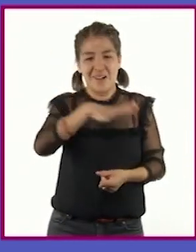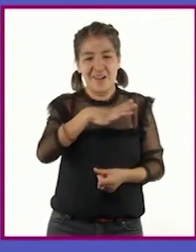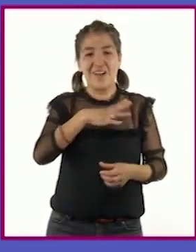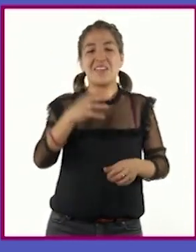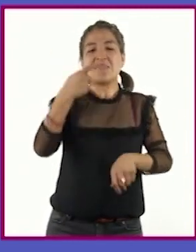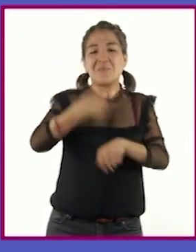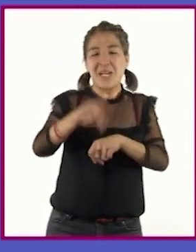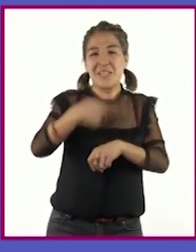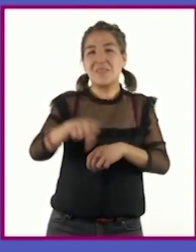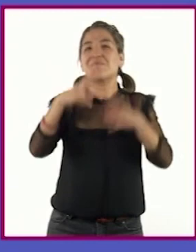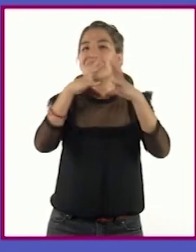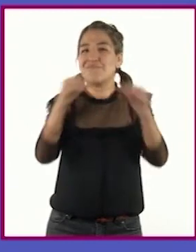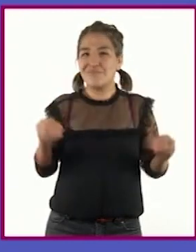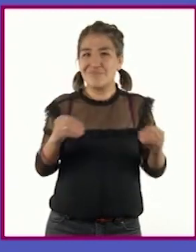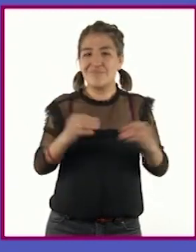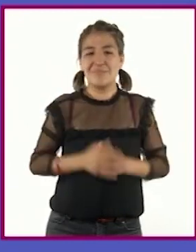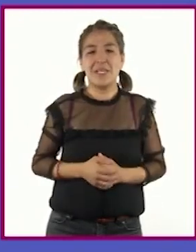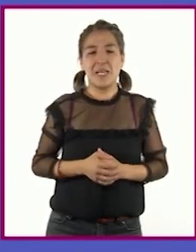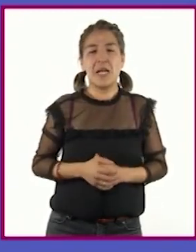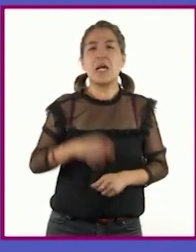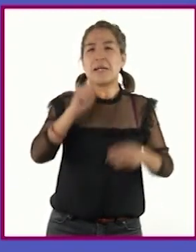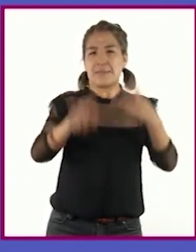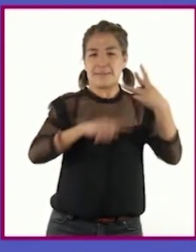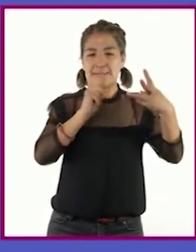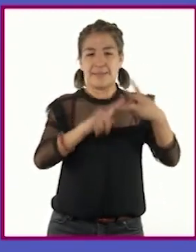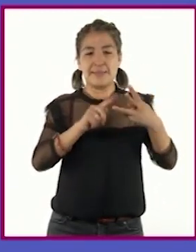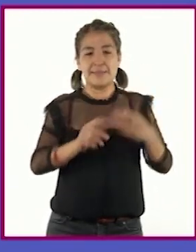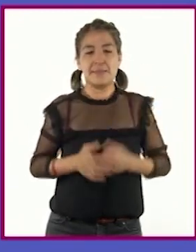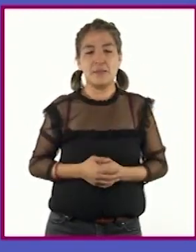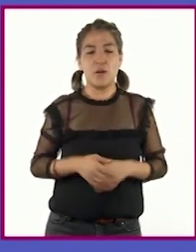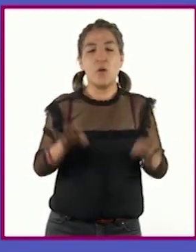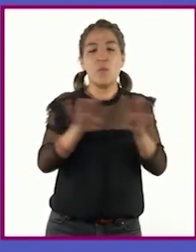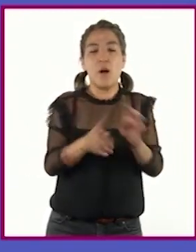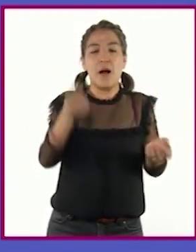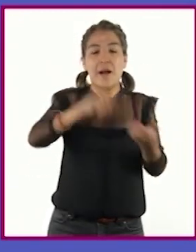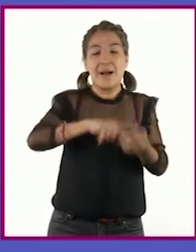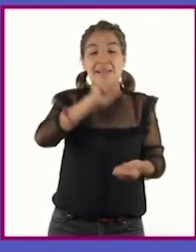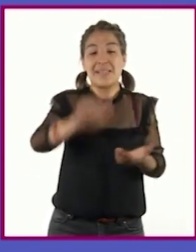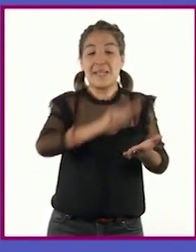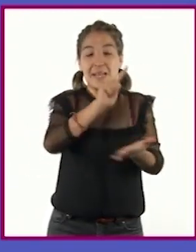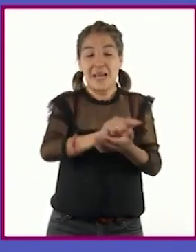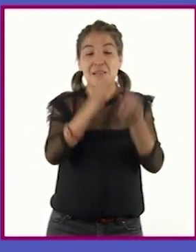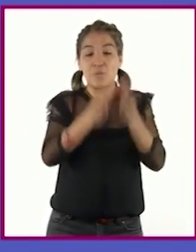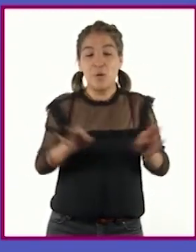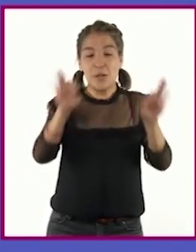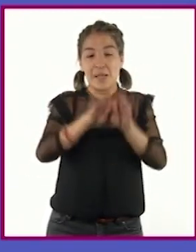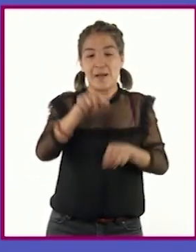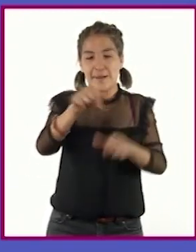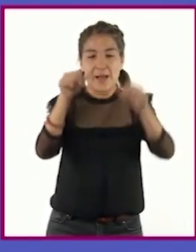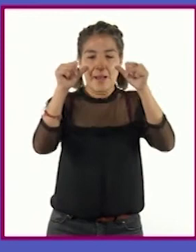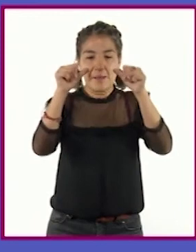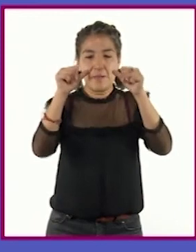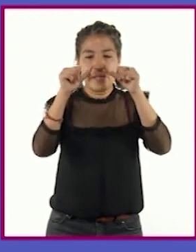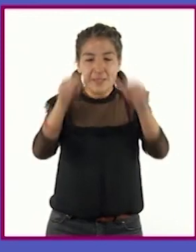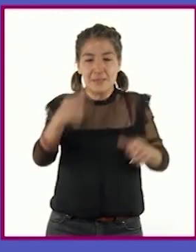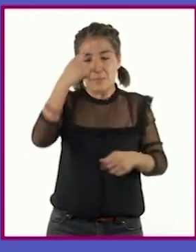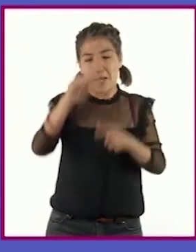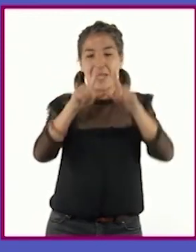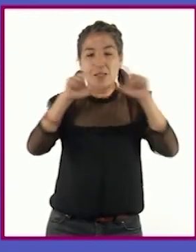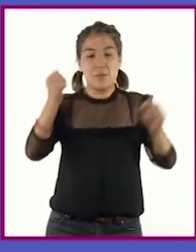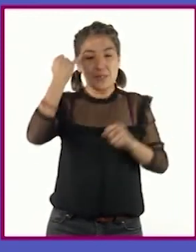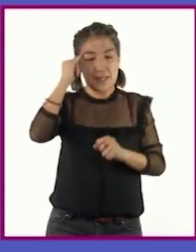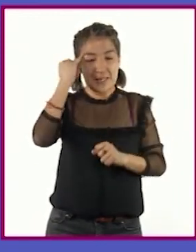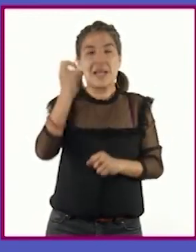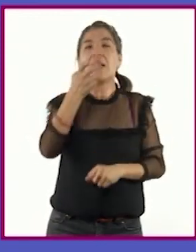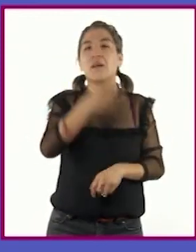desaparición? Yo pondría en el 3 los fundamentos legales que pueden evitar la desaparición de las lenguas. Ya que Miguel